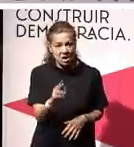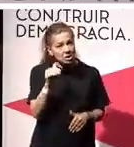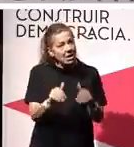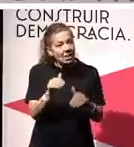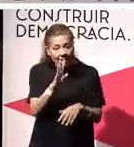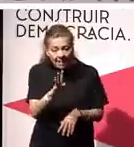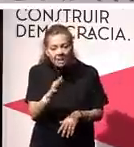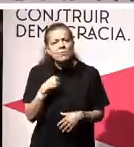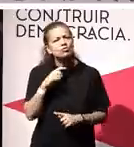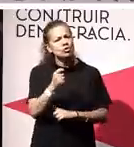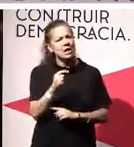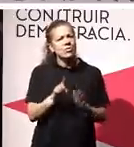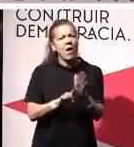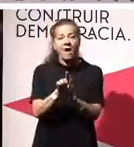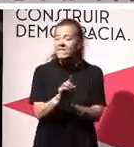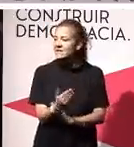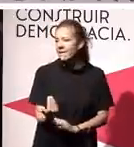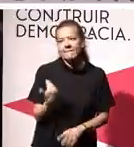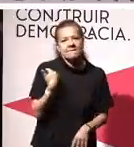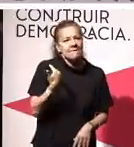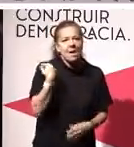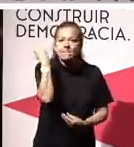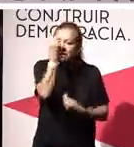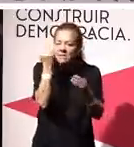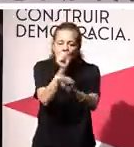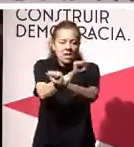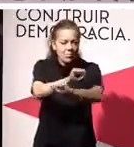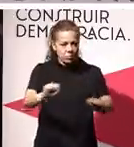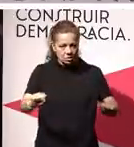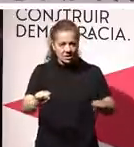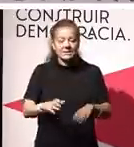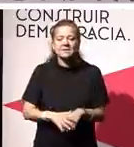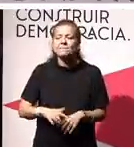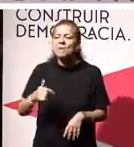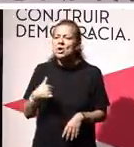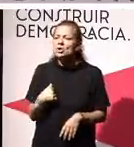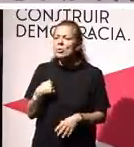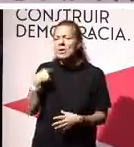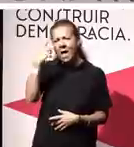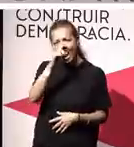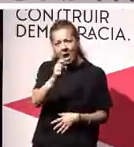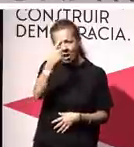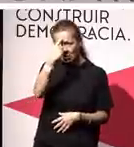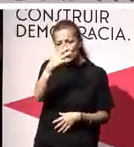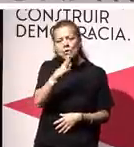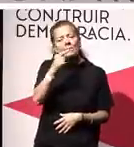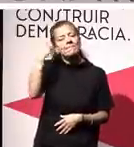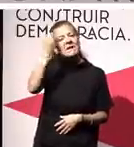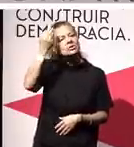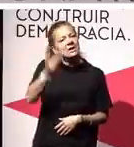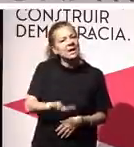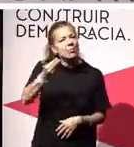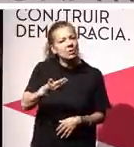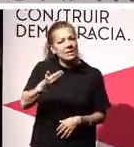hemos logrado avances que hasta hace poco parecían absolutamente imposibles. Voy a detenerme a hacer memoria porque creo que es importante que